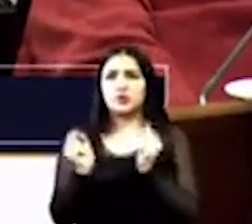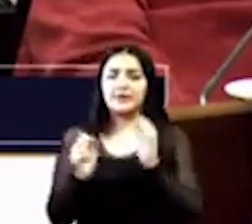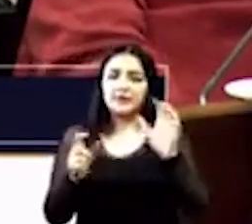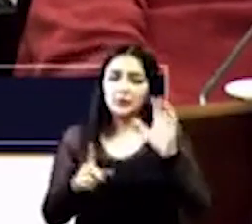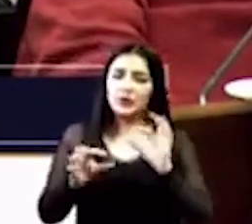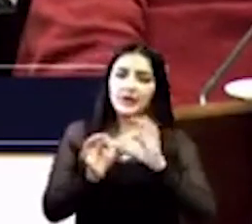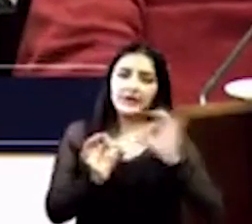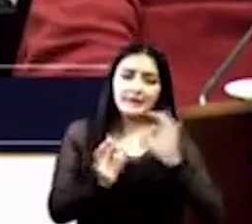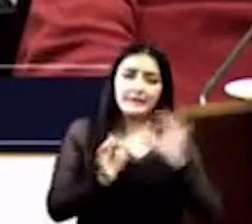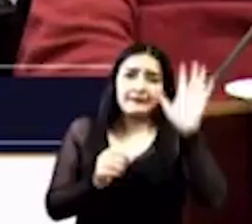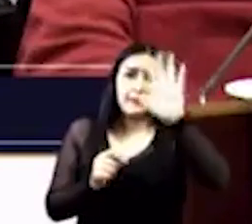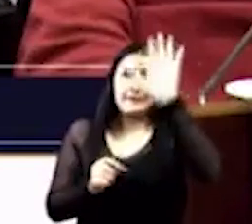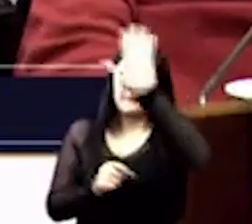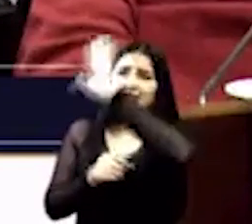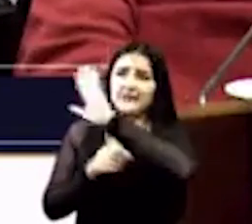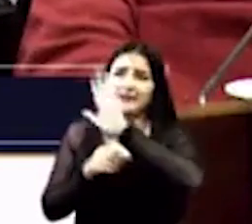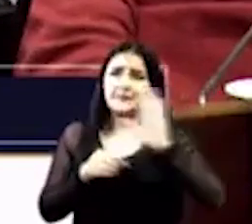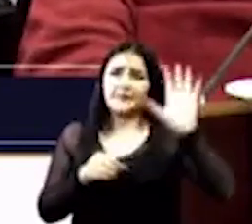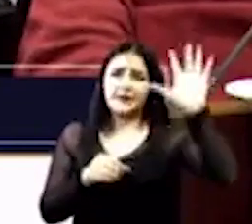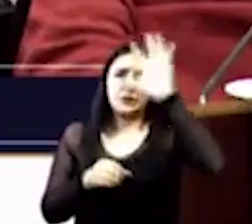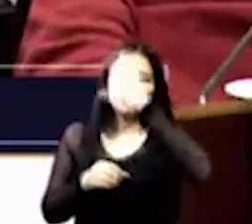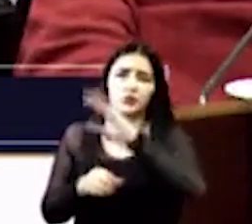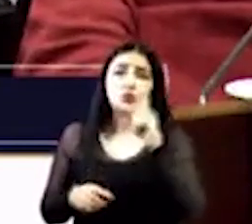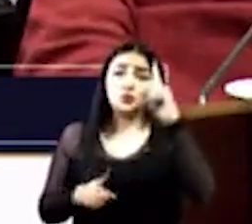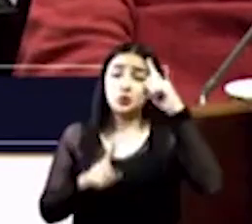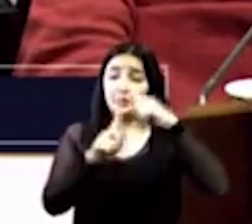el departamento hace más de un mes.